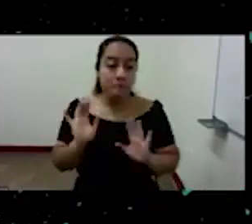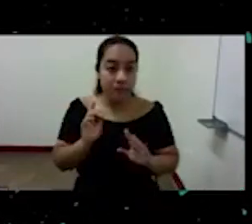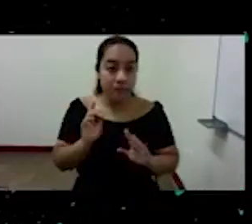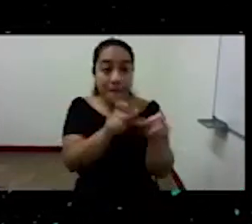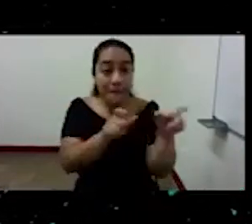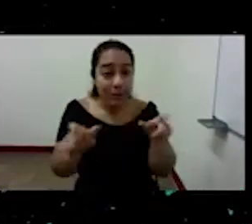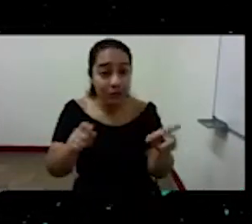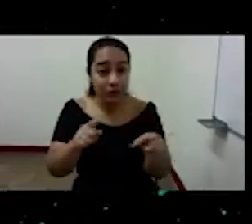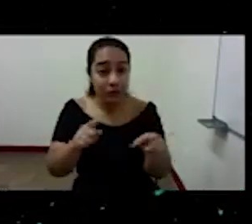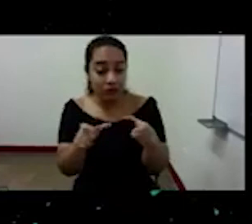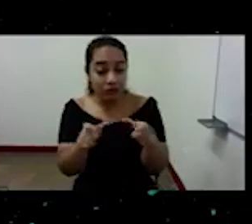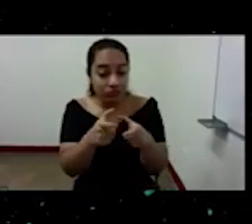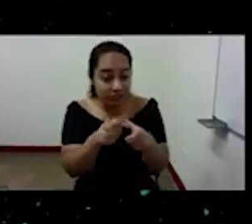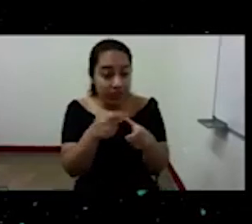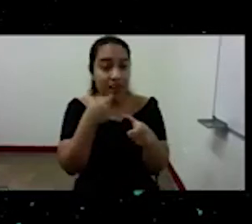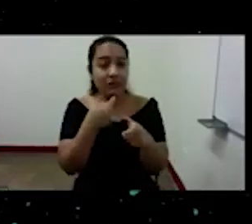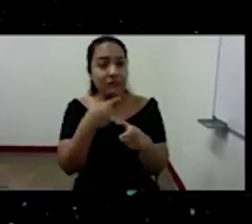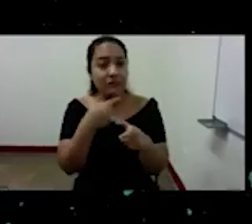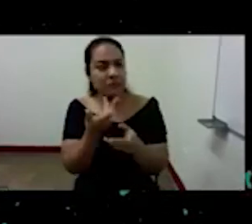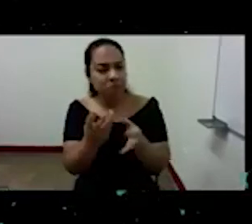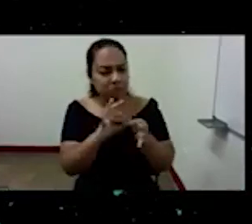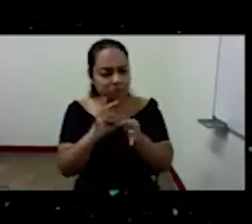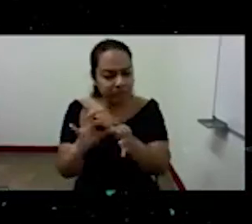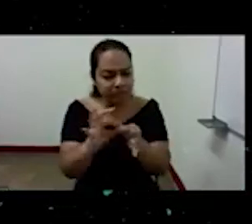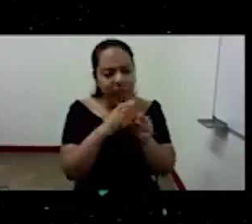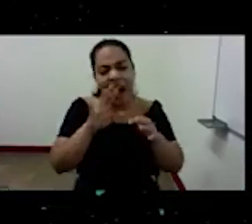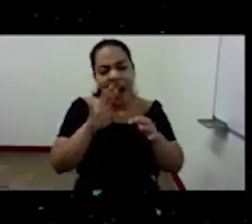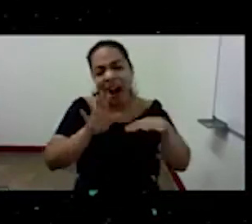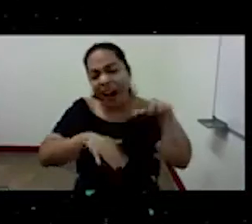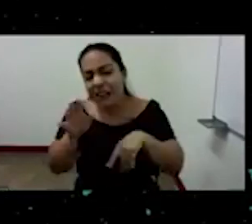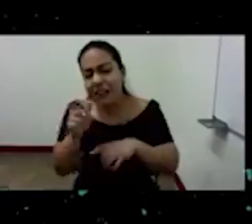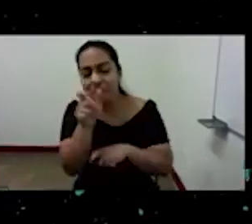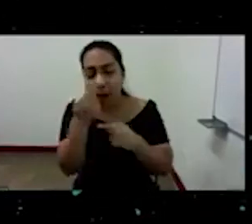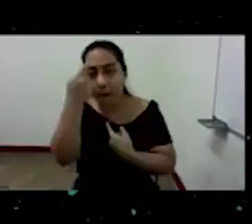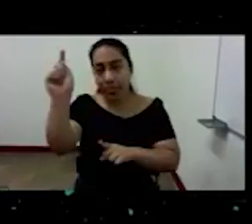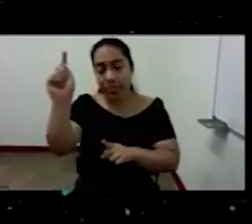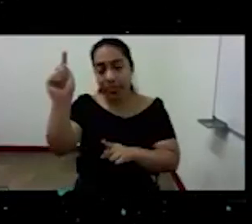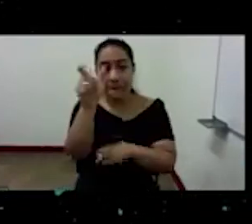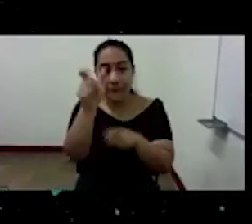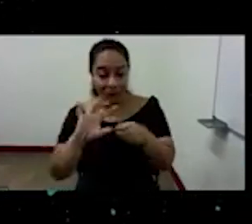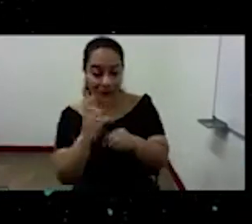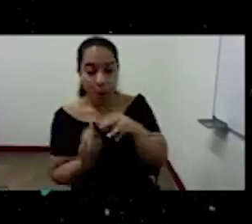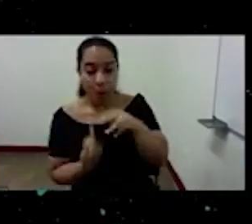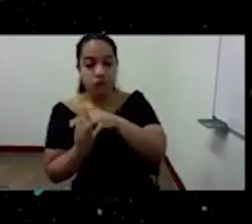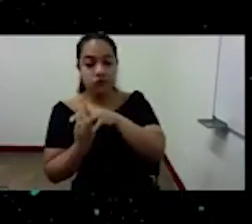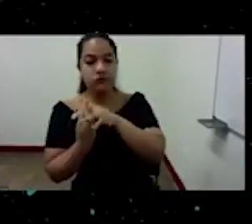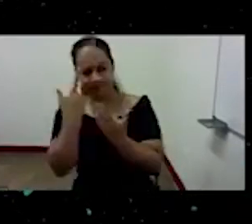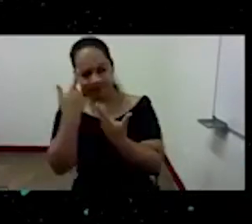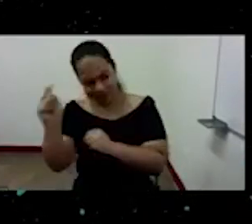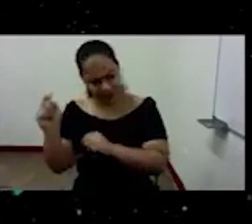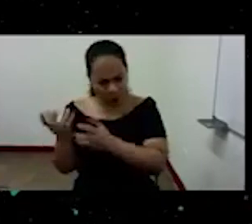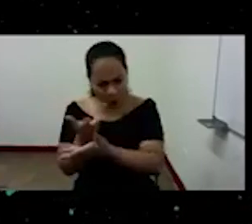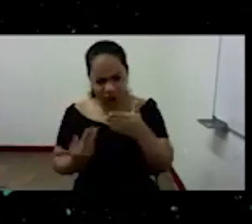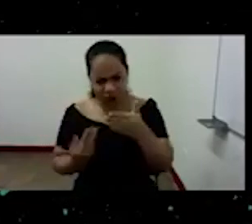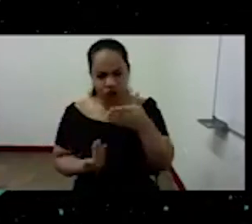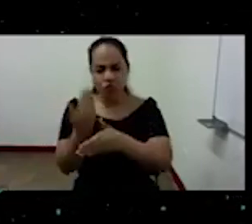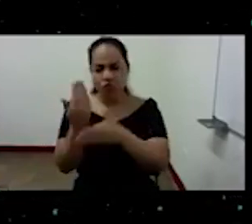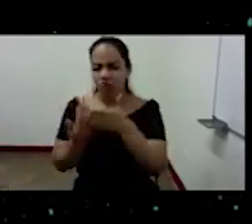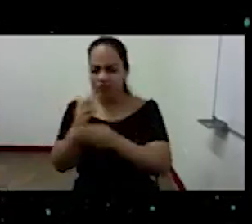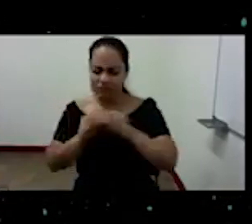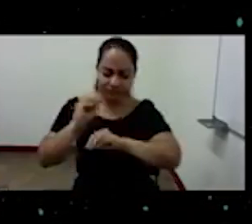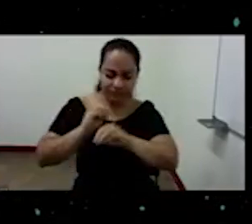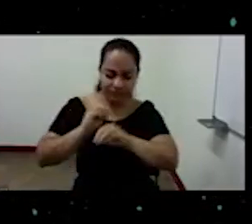sus verdaderos instintos. De vez en cuando surge un artista que lo hace y hace algo nuevo y